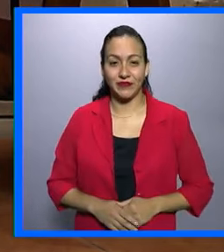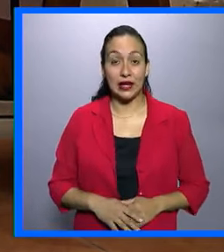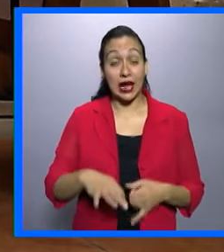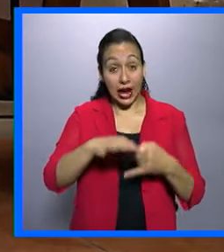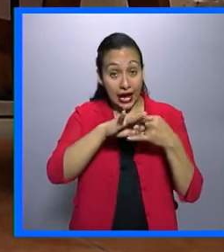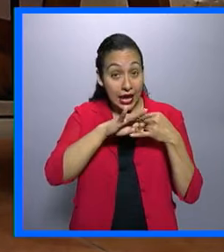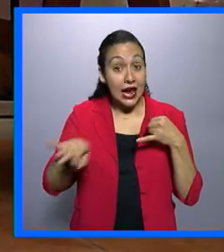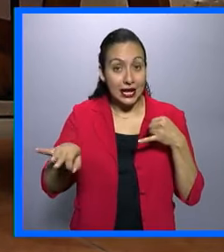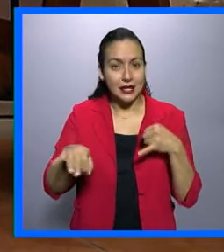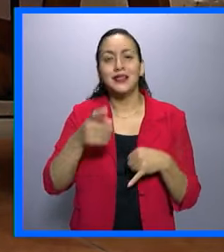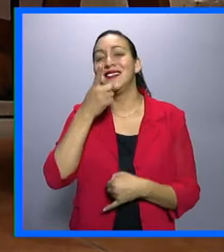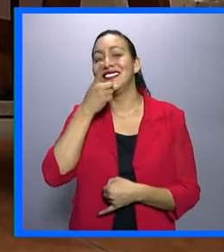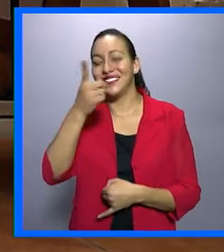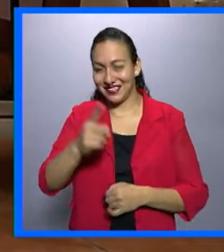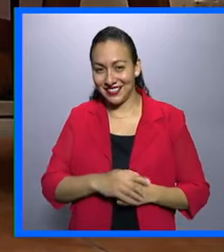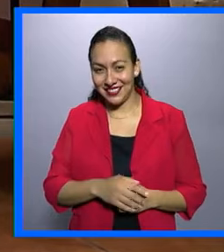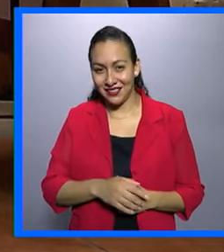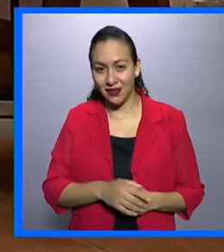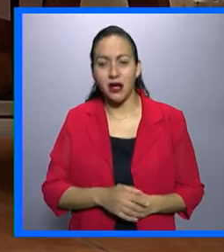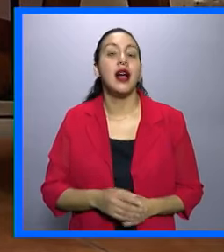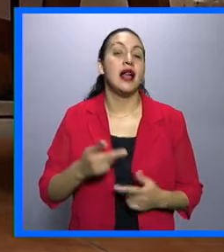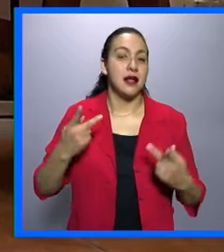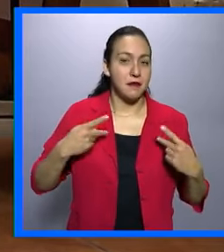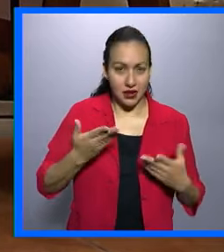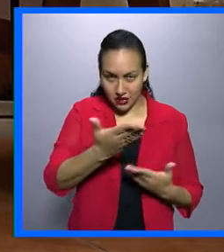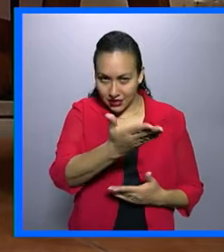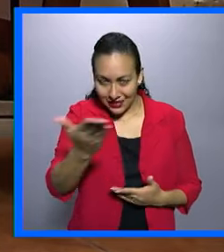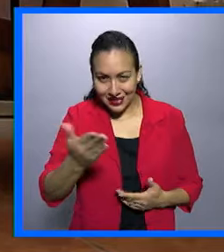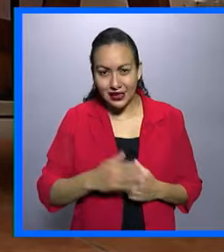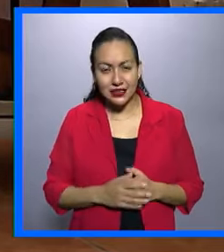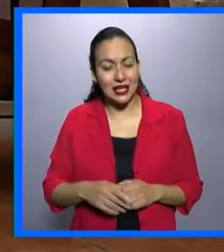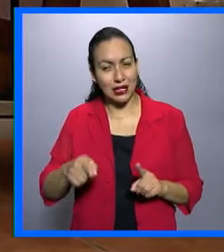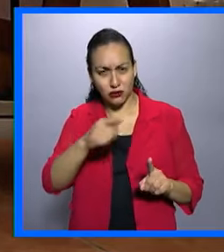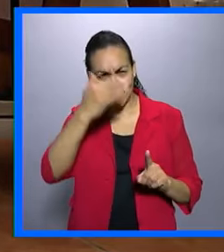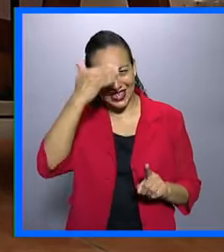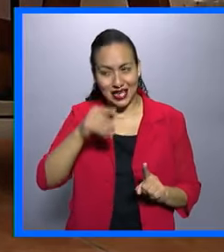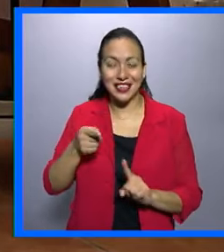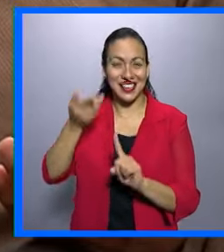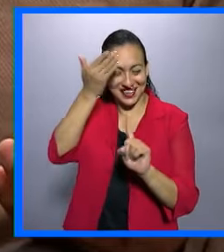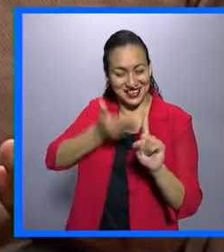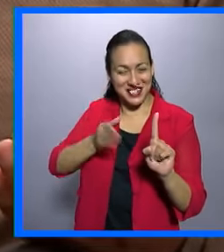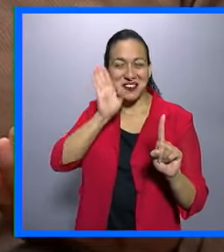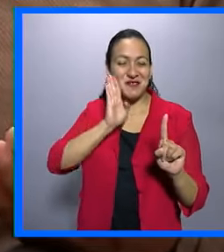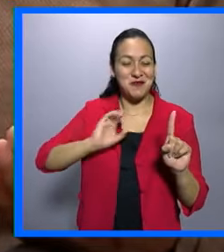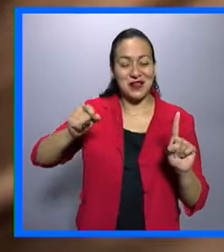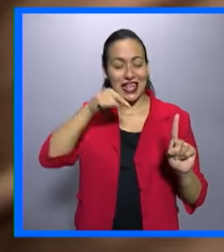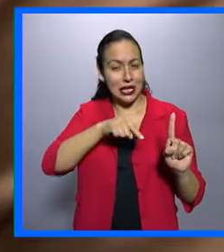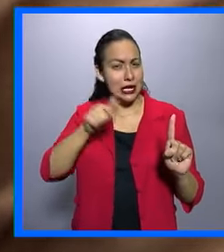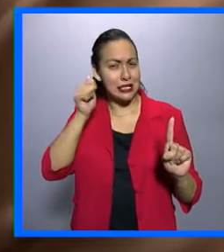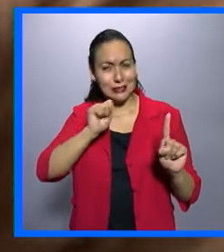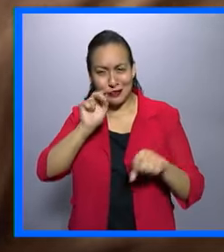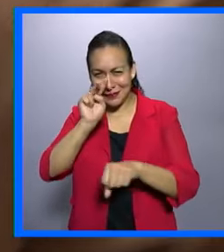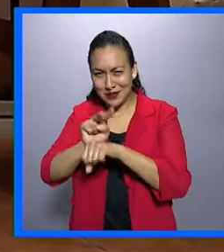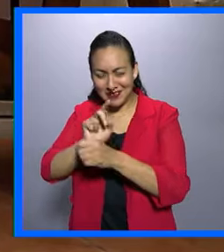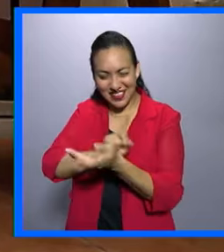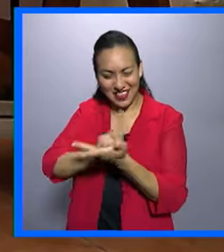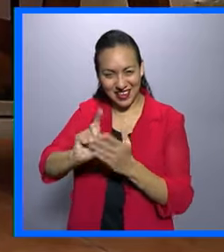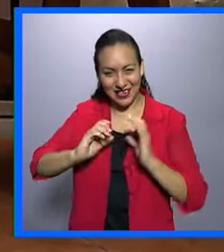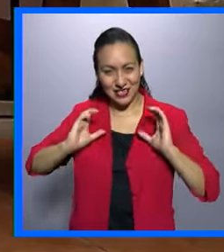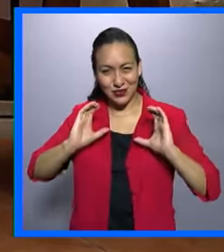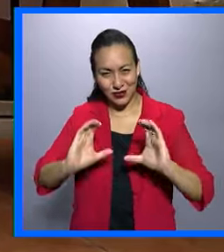final, aseguró a la ciudadanía que siempre contarán con una ministra que velará por los